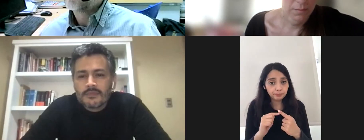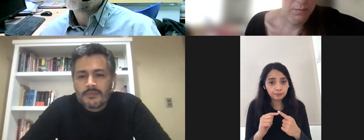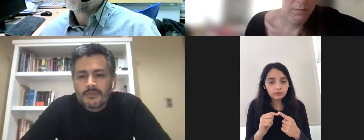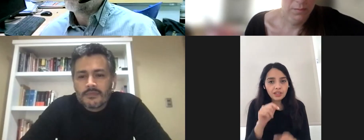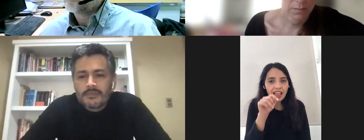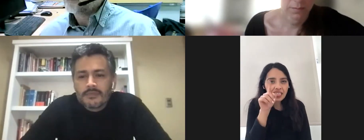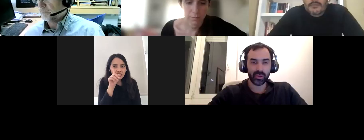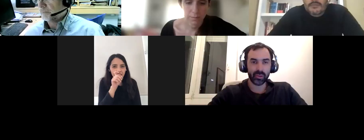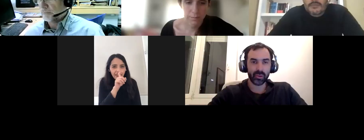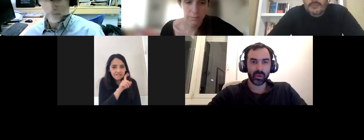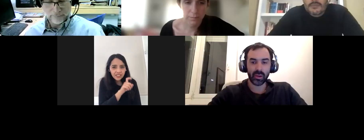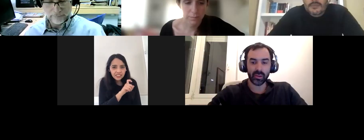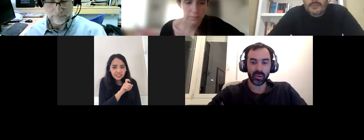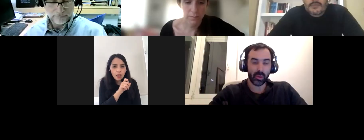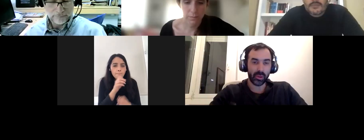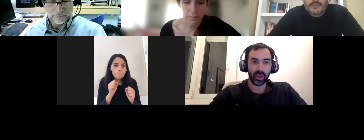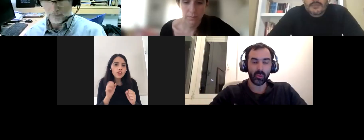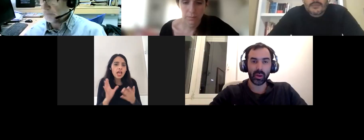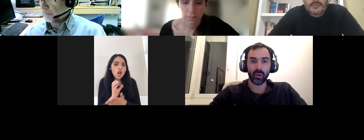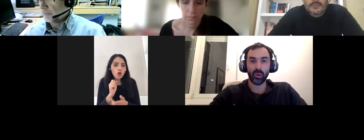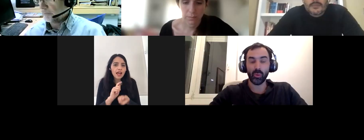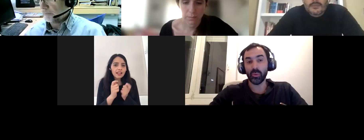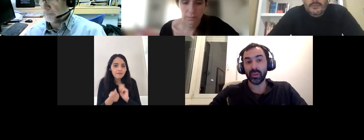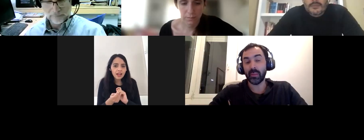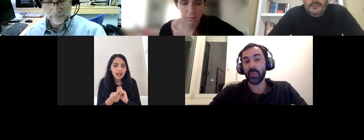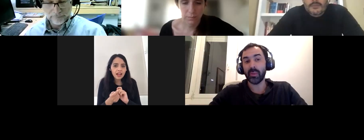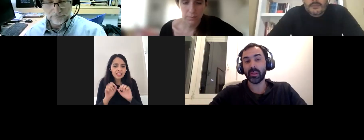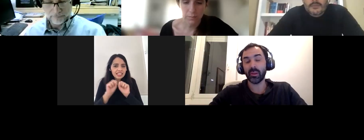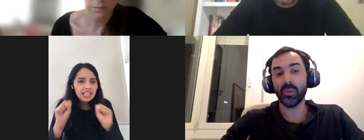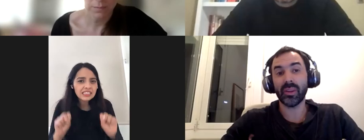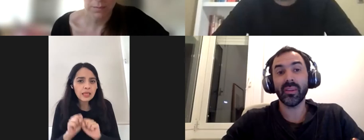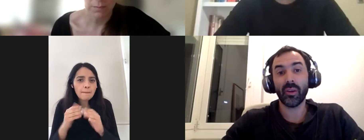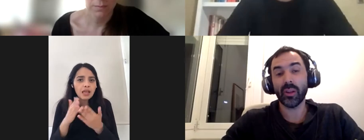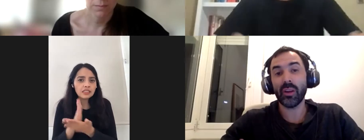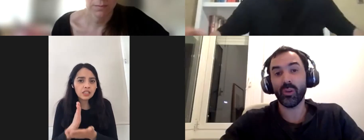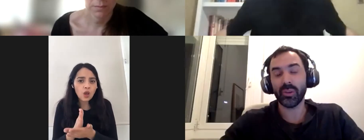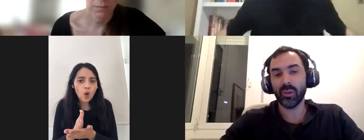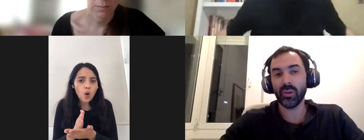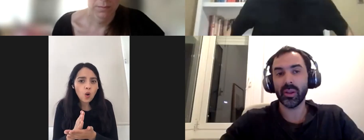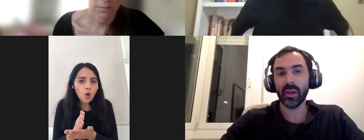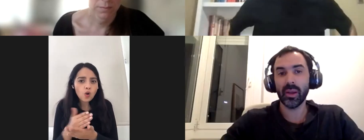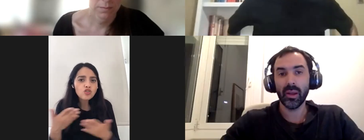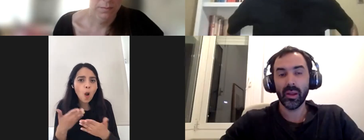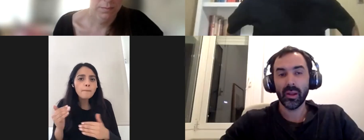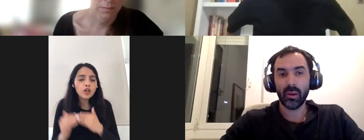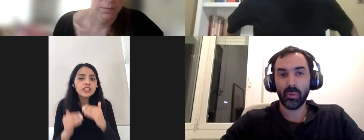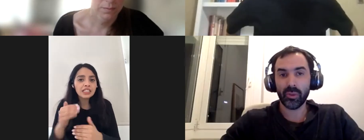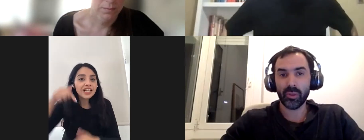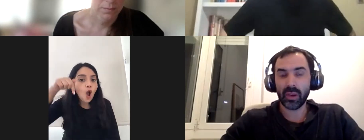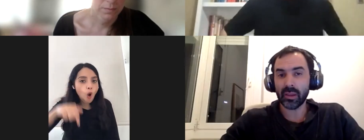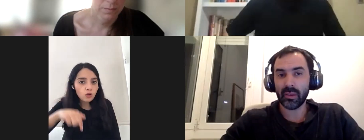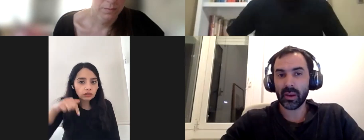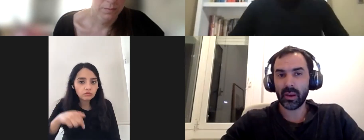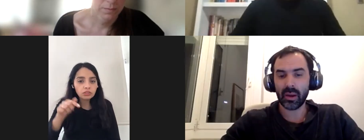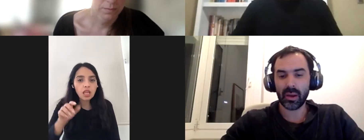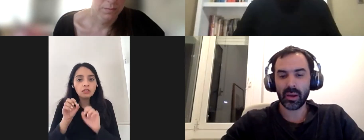poder generar transformación en el sistema educativo de la escuela, cómo se está desarrollando la formación hoy en día de los